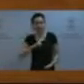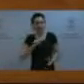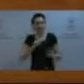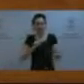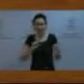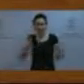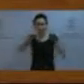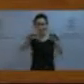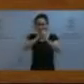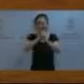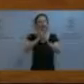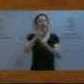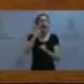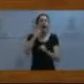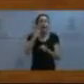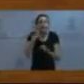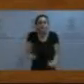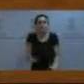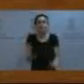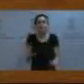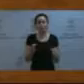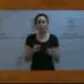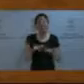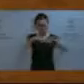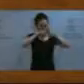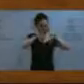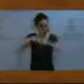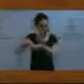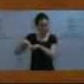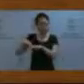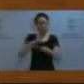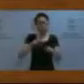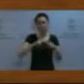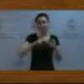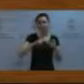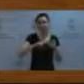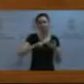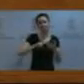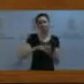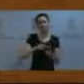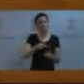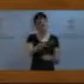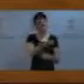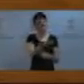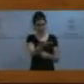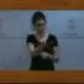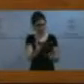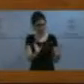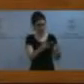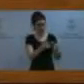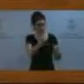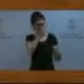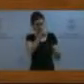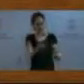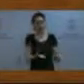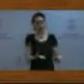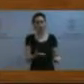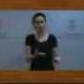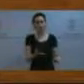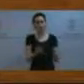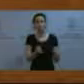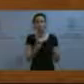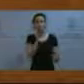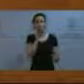queremos saber quién se va a dedicar a revisar todos estos asuntos. Ustedes. Fueron ustedes, los socialistas, los que empezaron a reclamar las